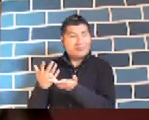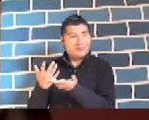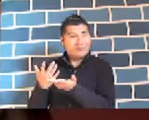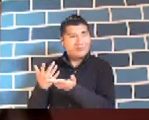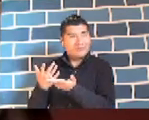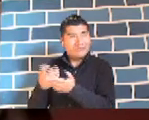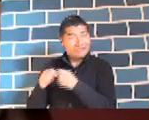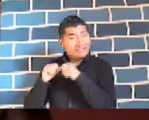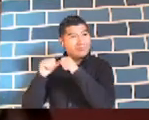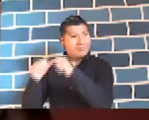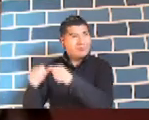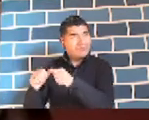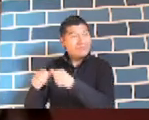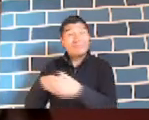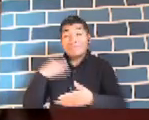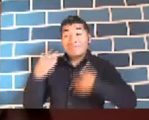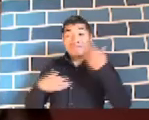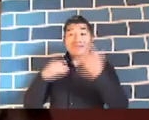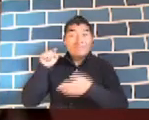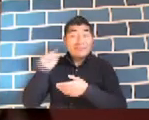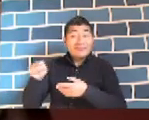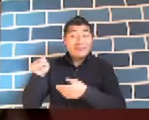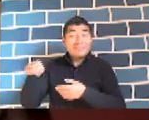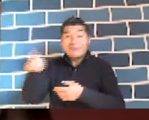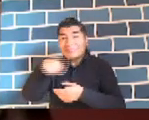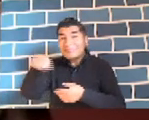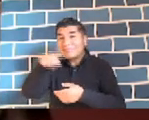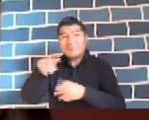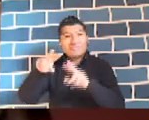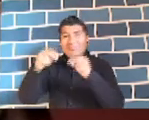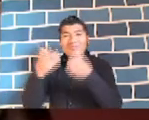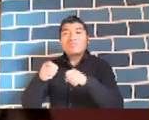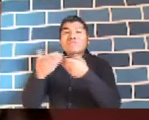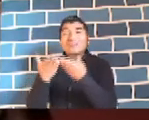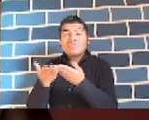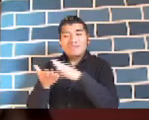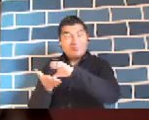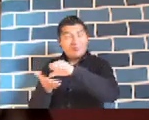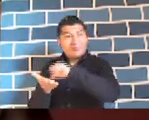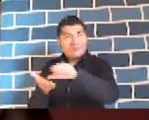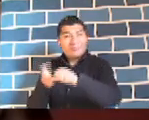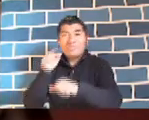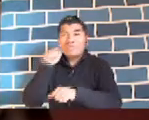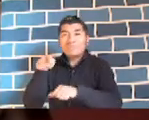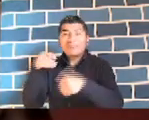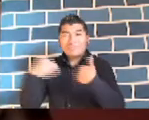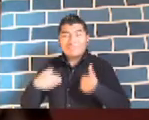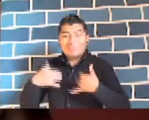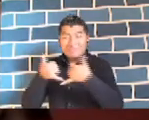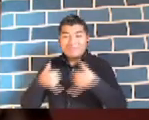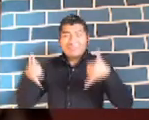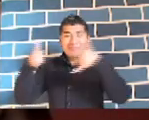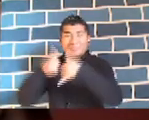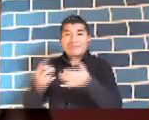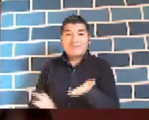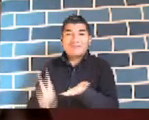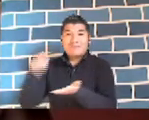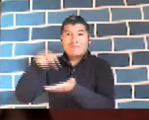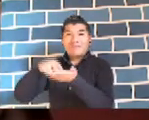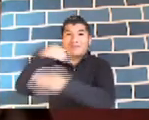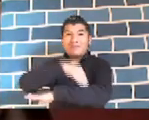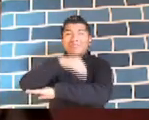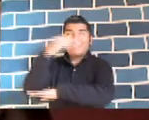y continúa feliz de ti porque ellos no tienen cómo retribuir t y así tendrás tu recompensa en la resurrección de los